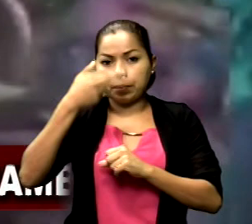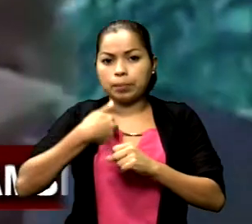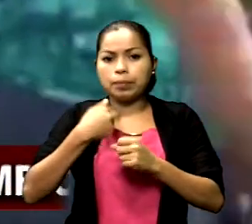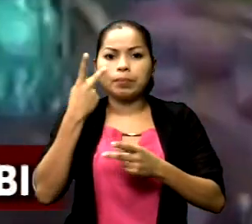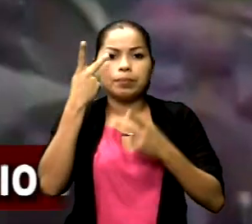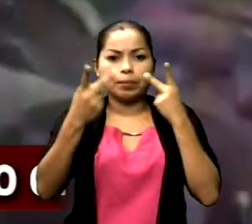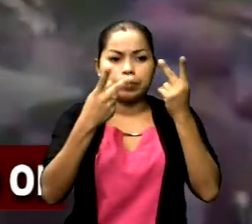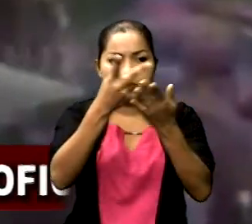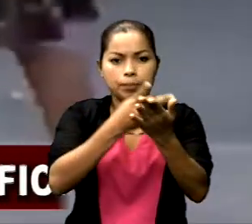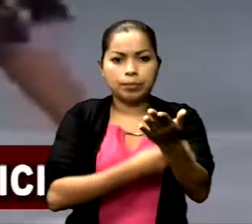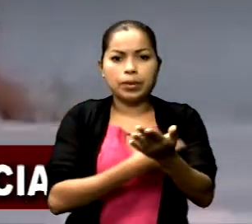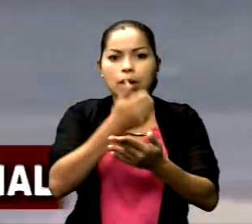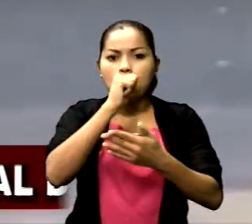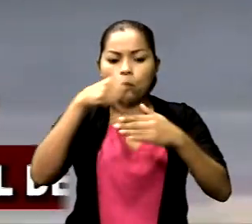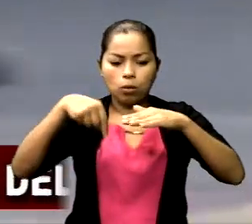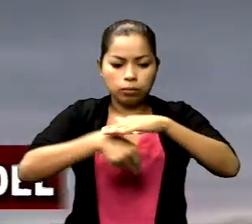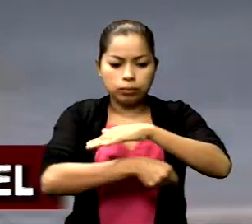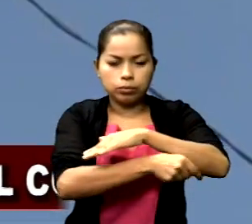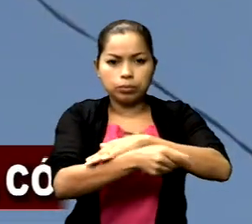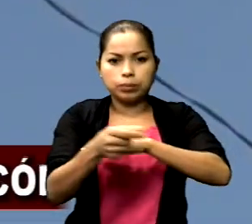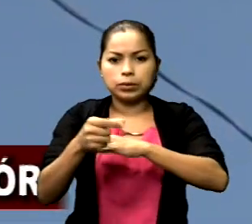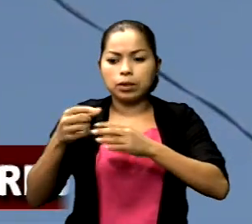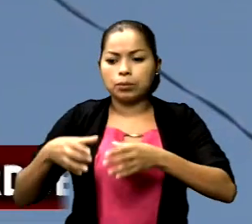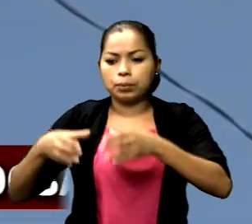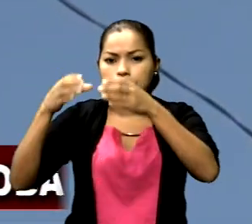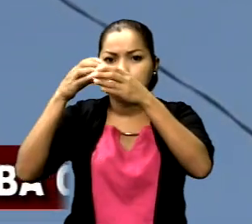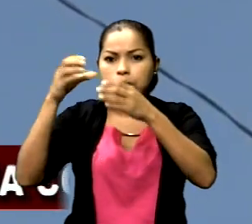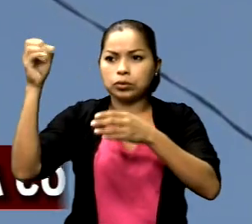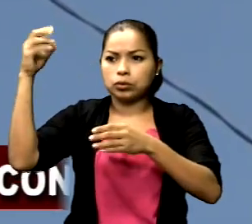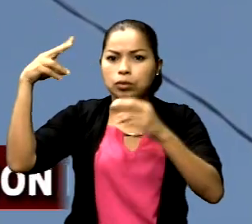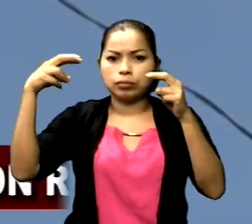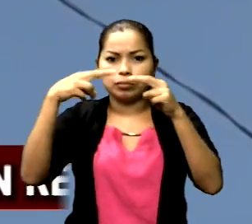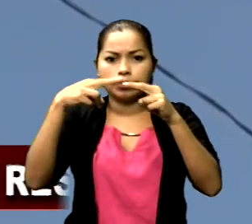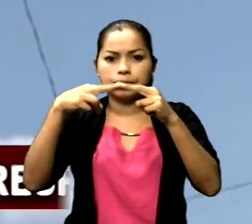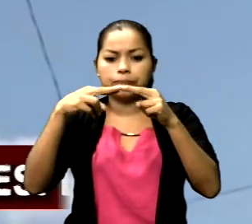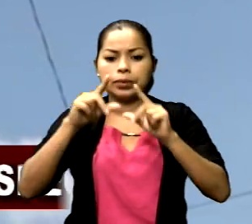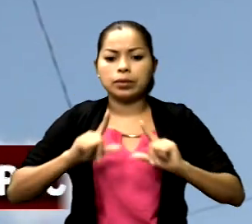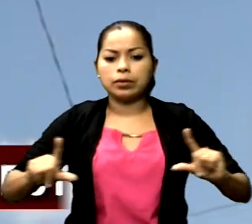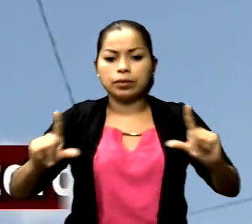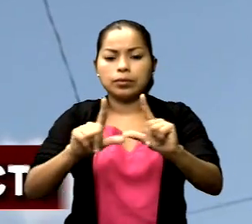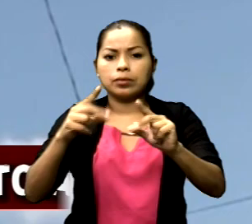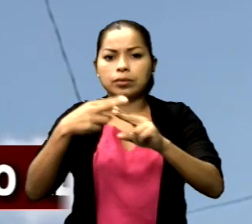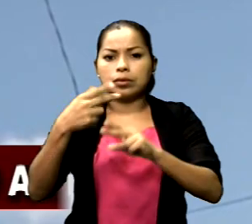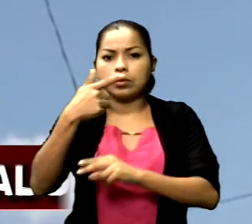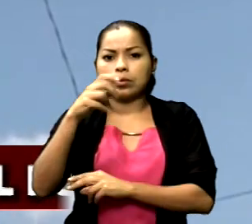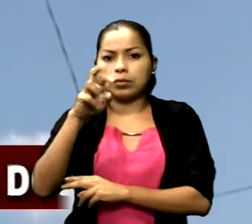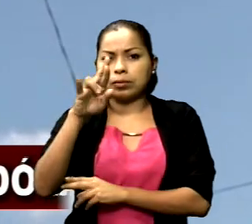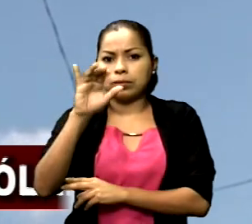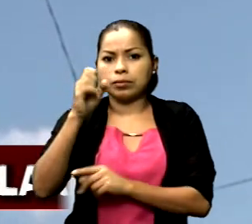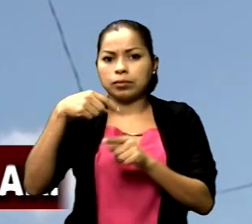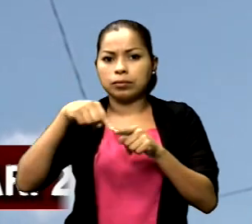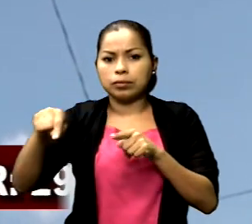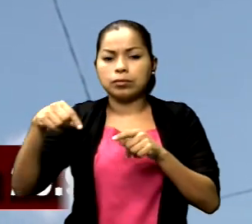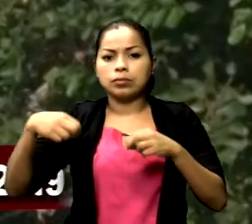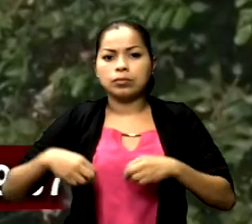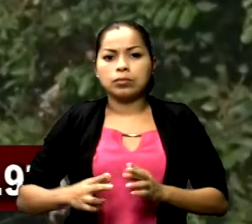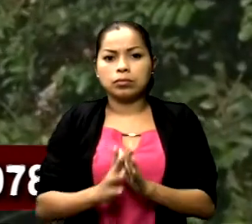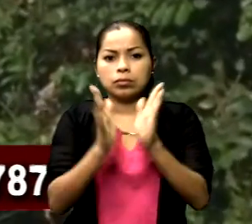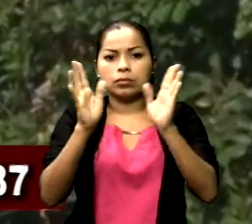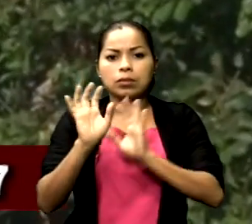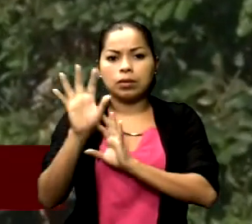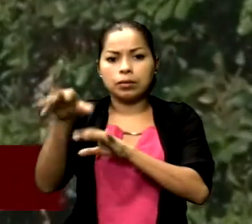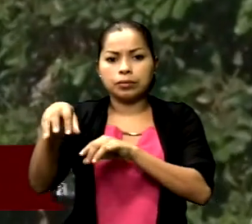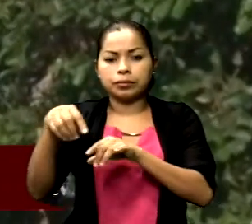un proyecto de agua potable con bombeo solar fotovoltaico en la comarca La Gloria del municipio de Nagarote,